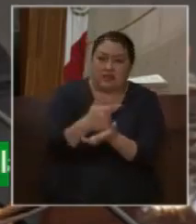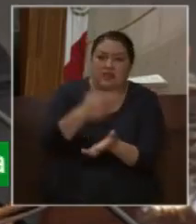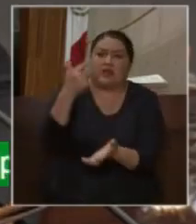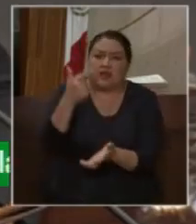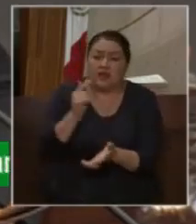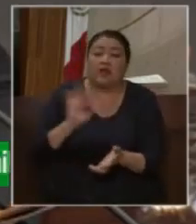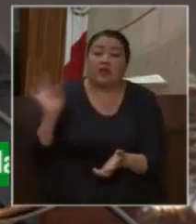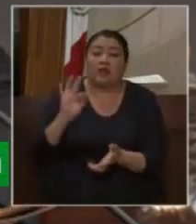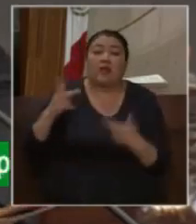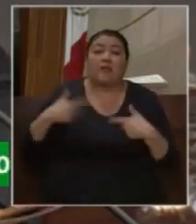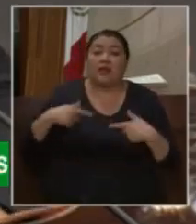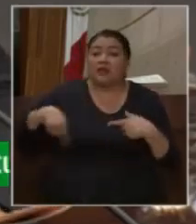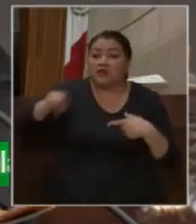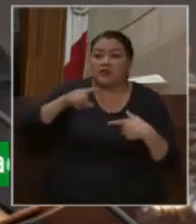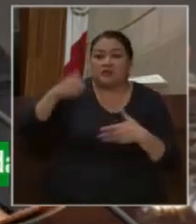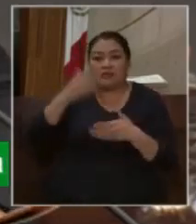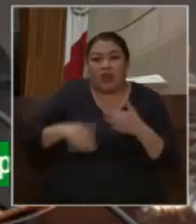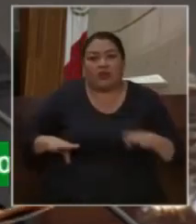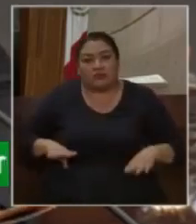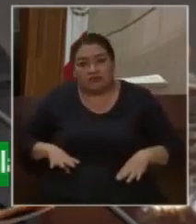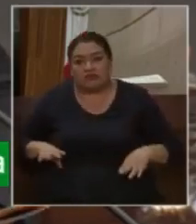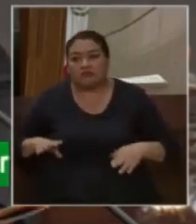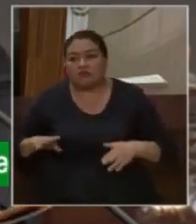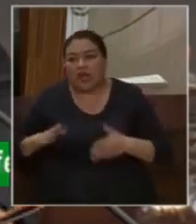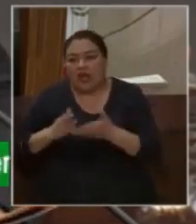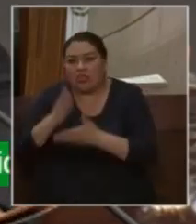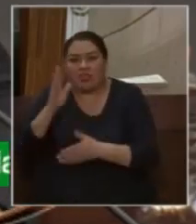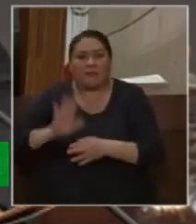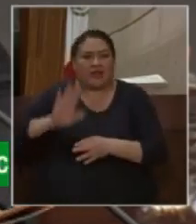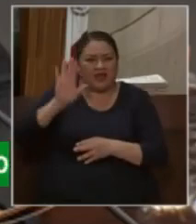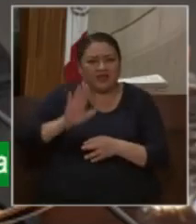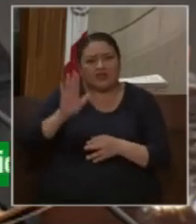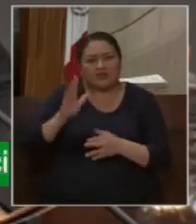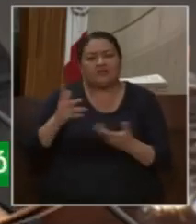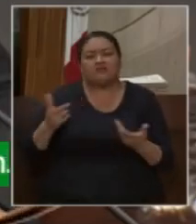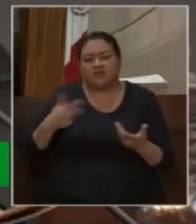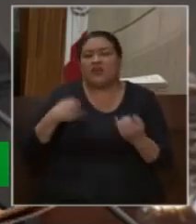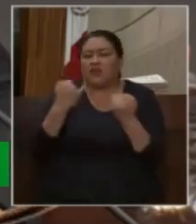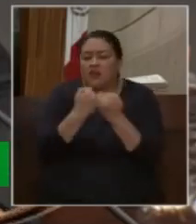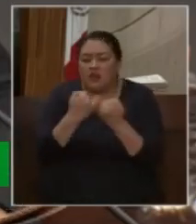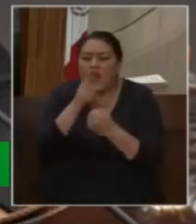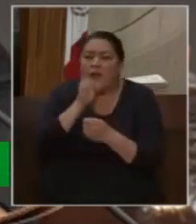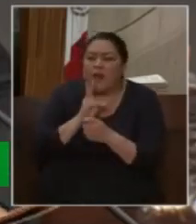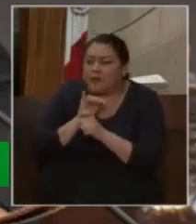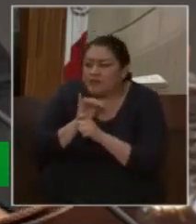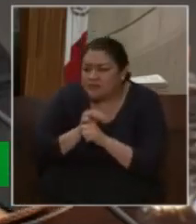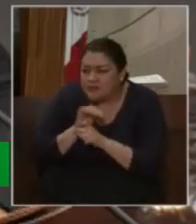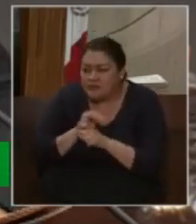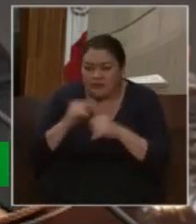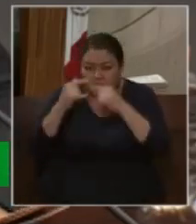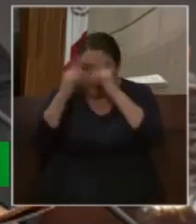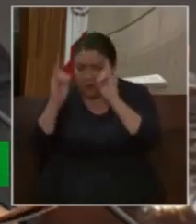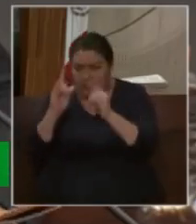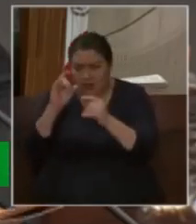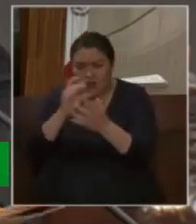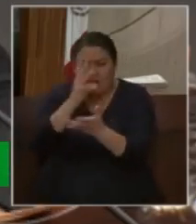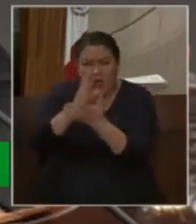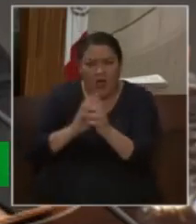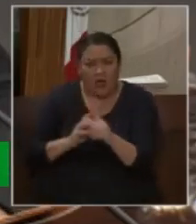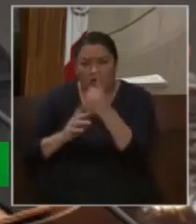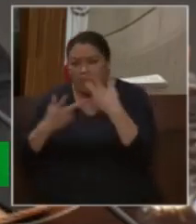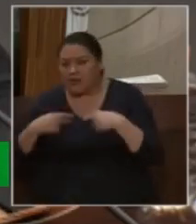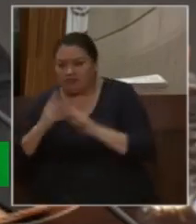pone en riesgo los referidos valores y principios. Finalmente, tampoco se advierte que la implementación de casillas únicas permita